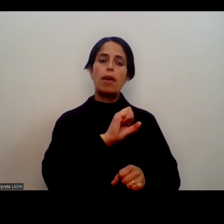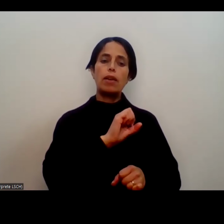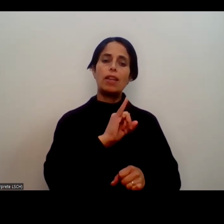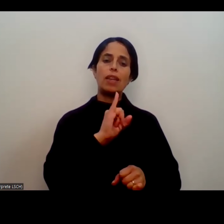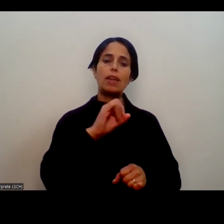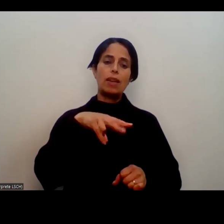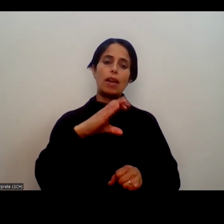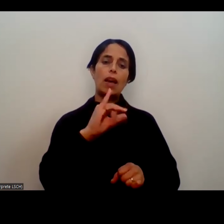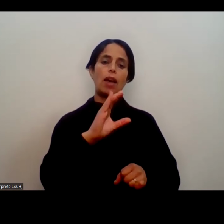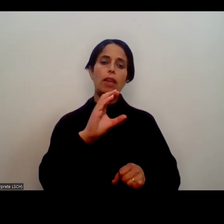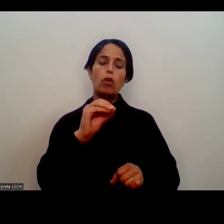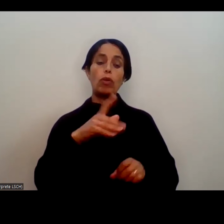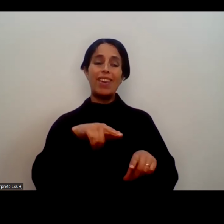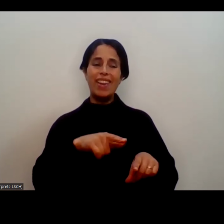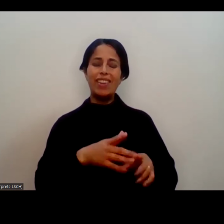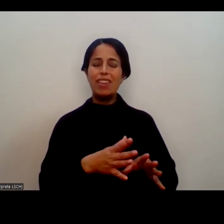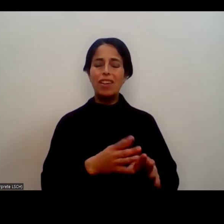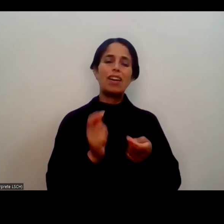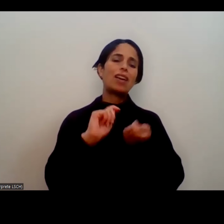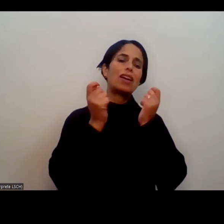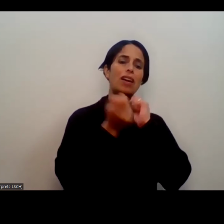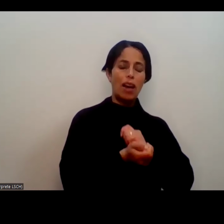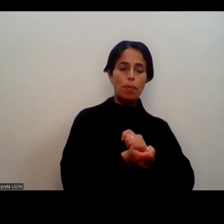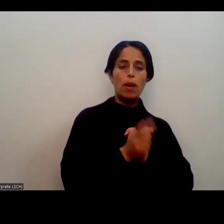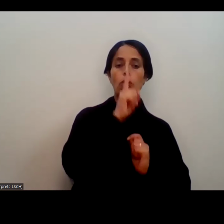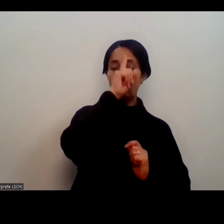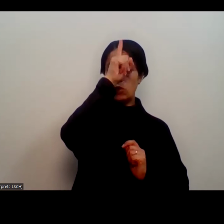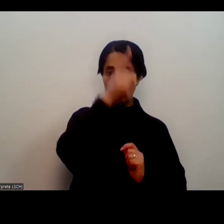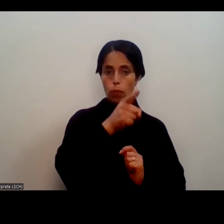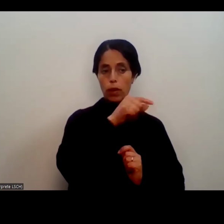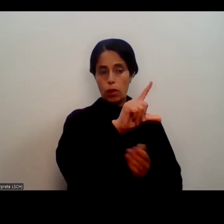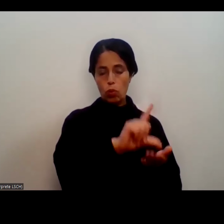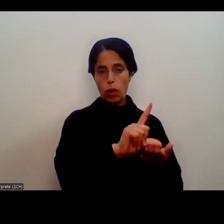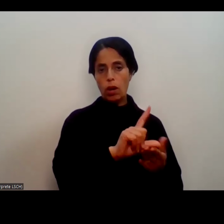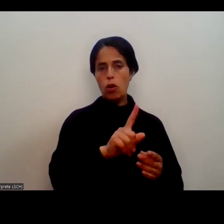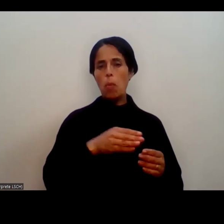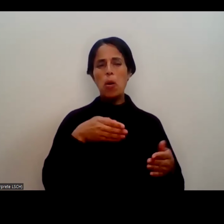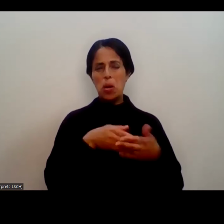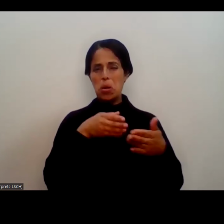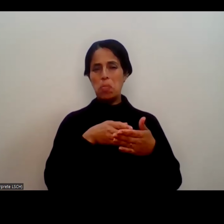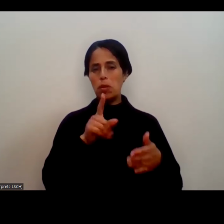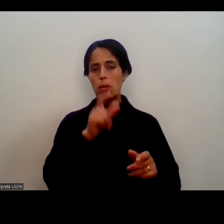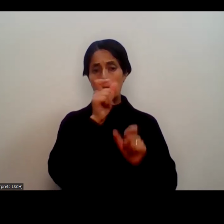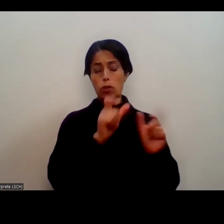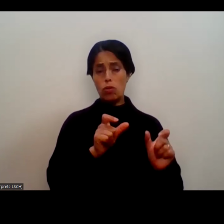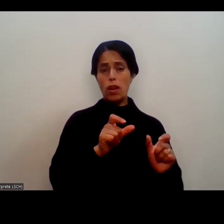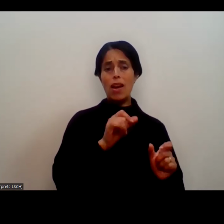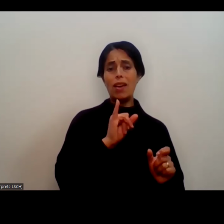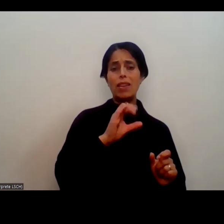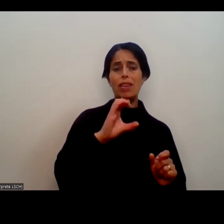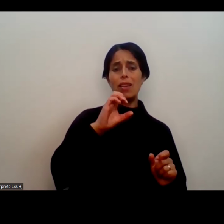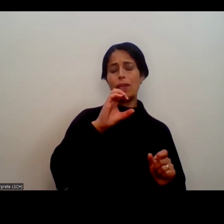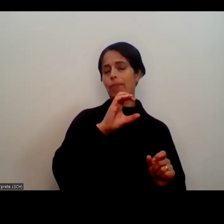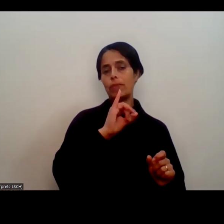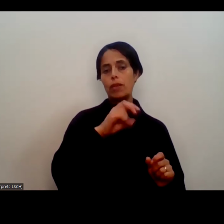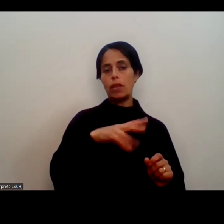costumbres locales, no por restricciones, tengo la impresión, no por restricciones de parte de los incas, sino que porque los ponen